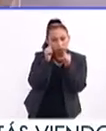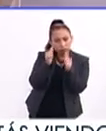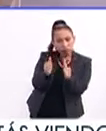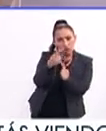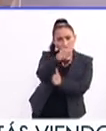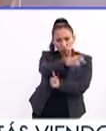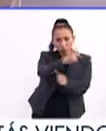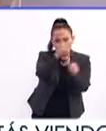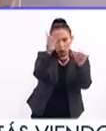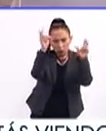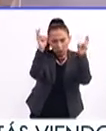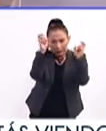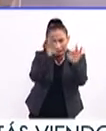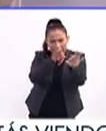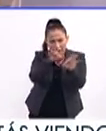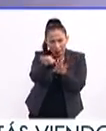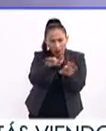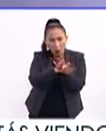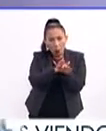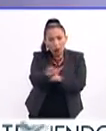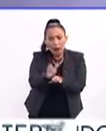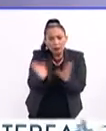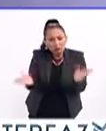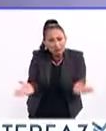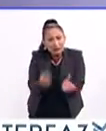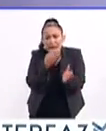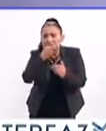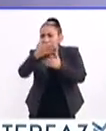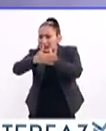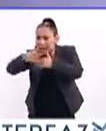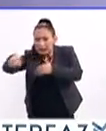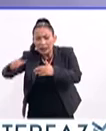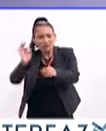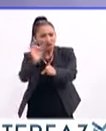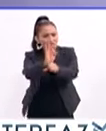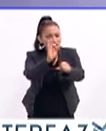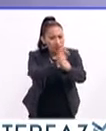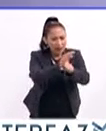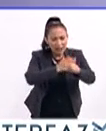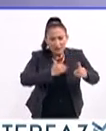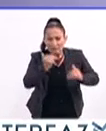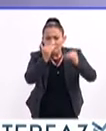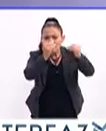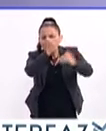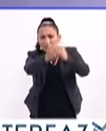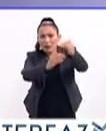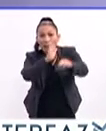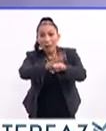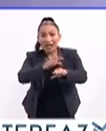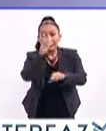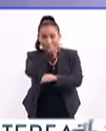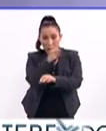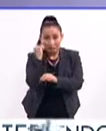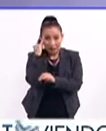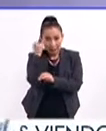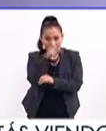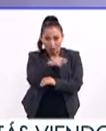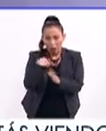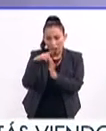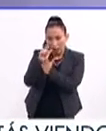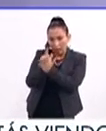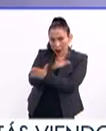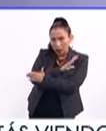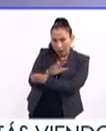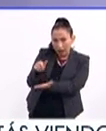que su materia prima es promover, fortalecer y desarrollar las lenguas indígenas, esto de acuerdo con la